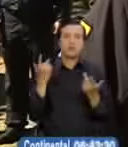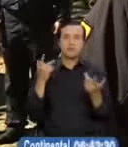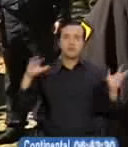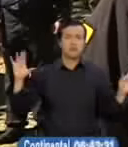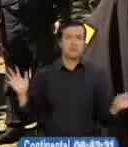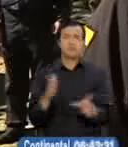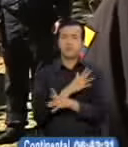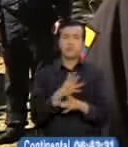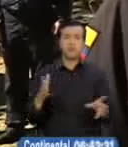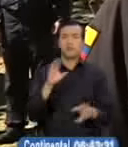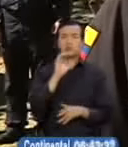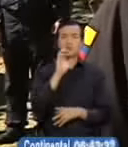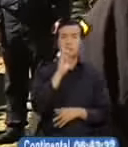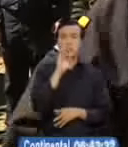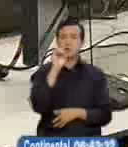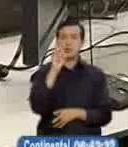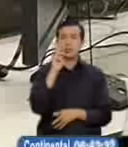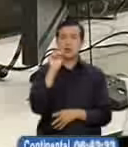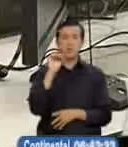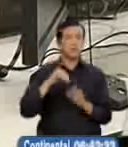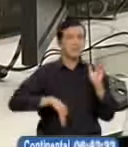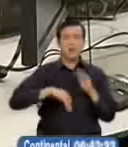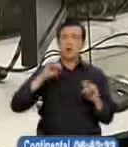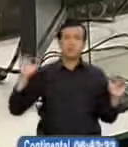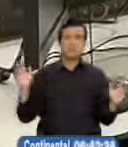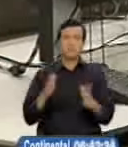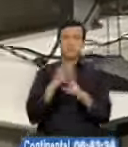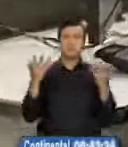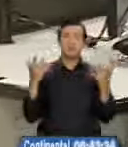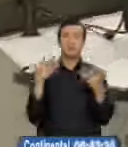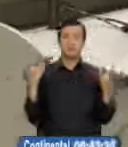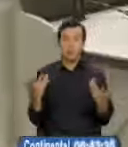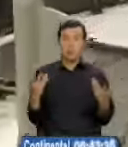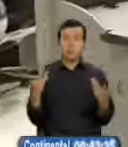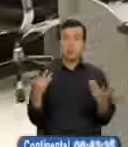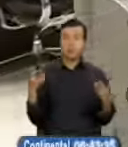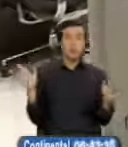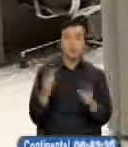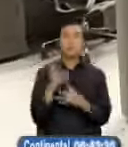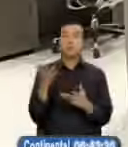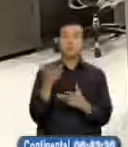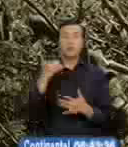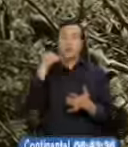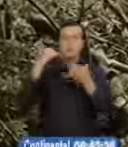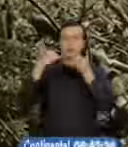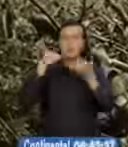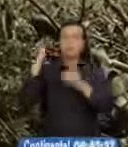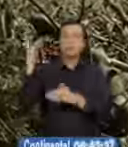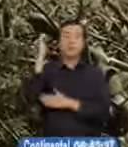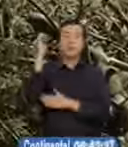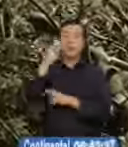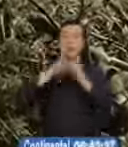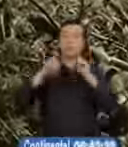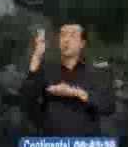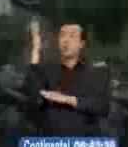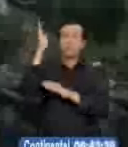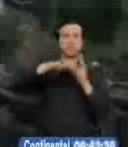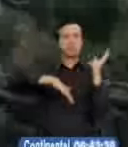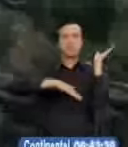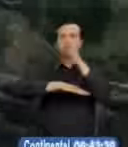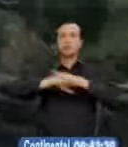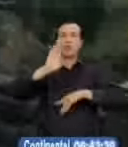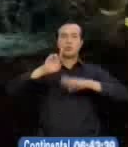vientos que han superado los 60 kilómetros por hora. Y con esos ventanales, las llamadas de emergencia se incrementan. La caída de árboles o